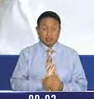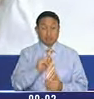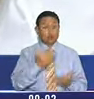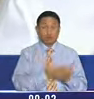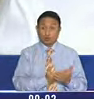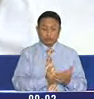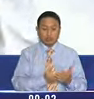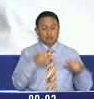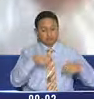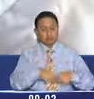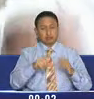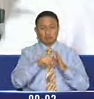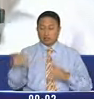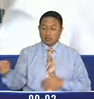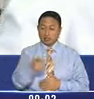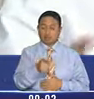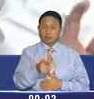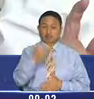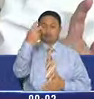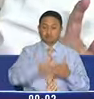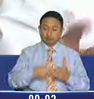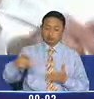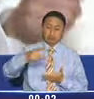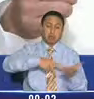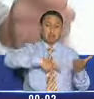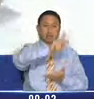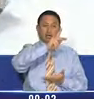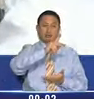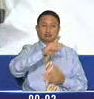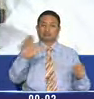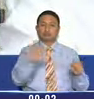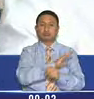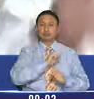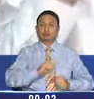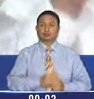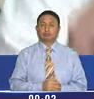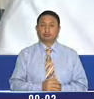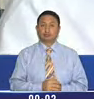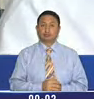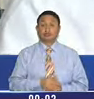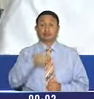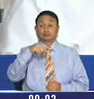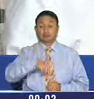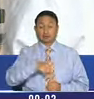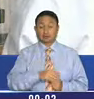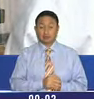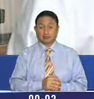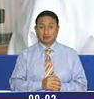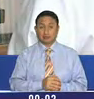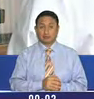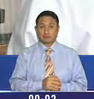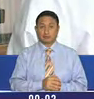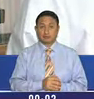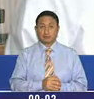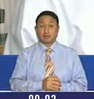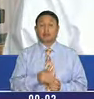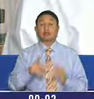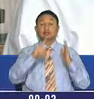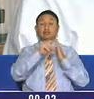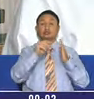justifica, inmediatamente el SRI emite la glosa para que se pague el impuesto, sin perjuicio de que si el